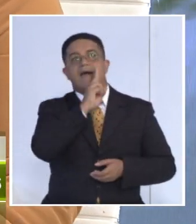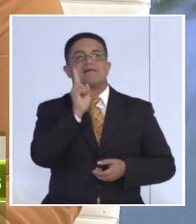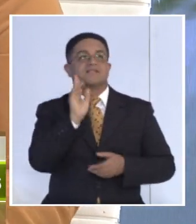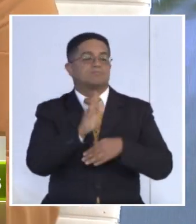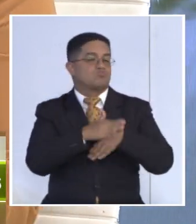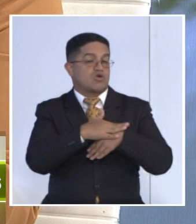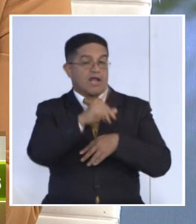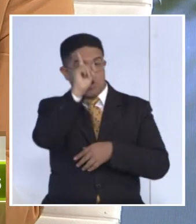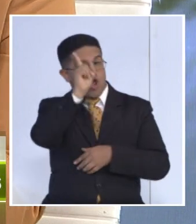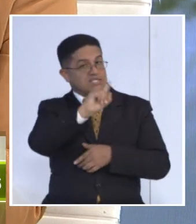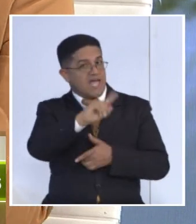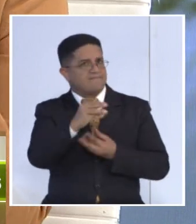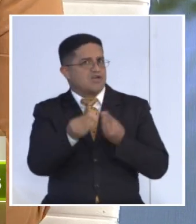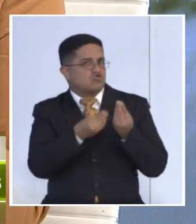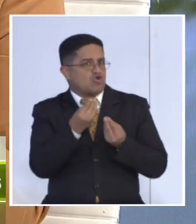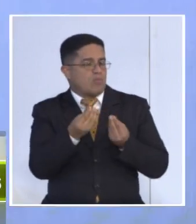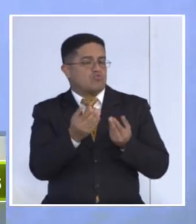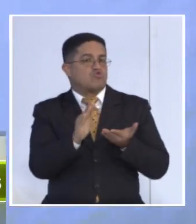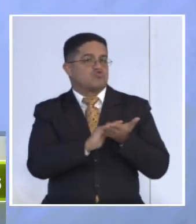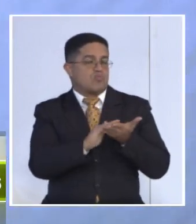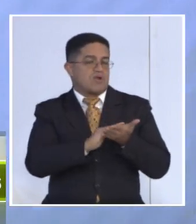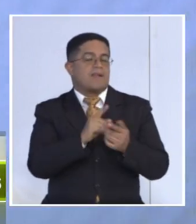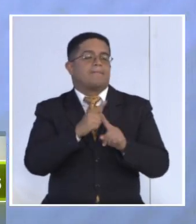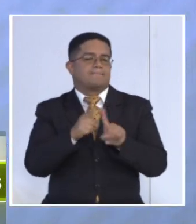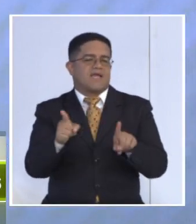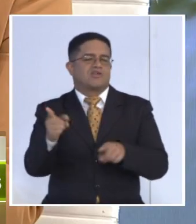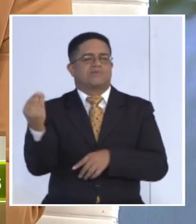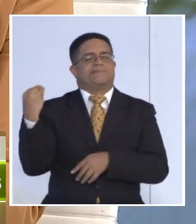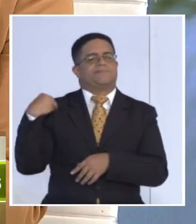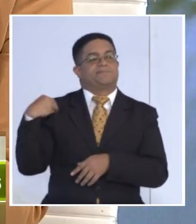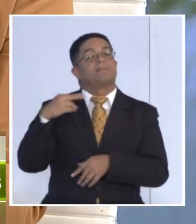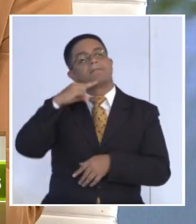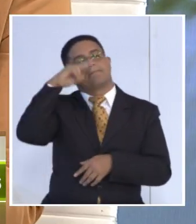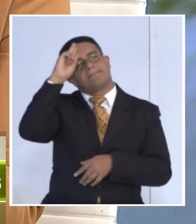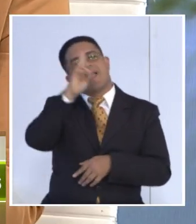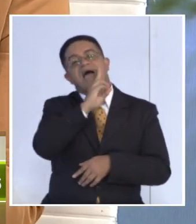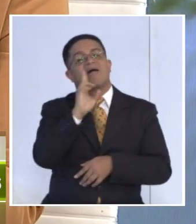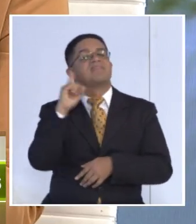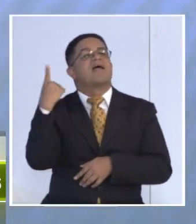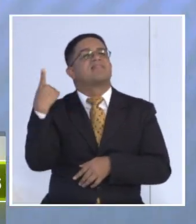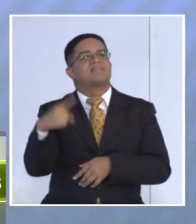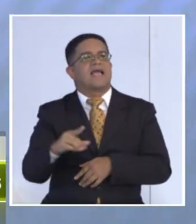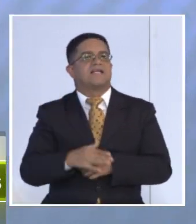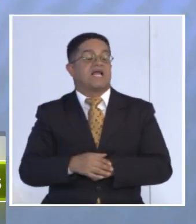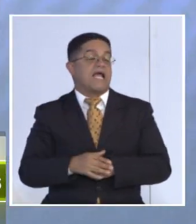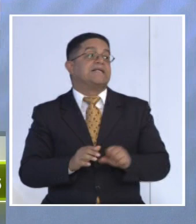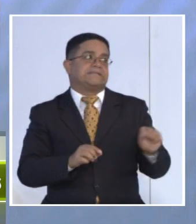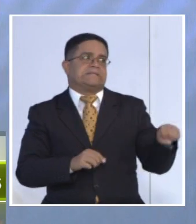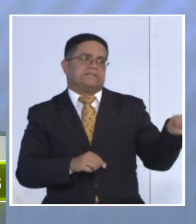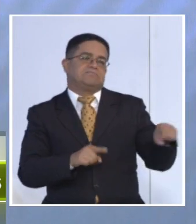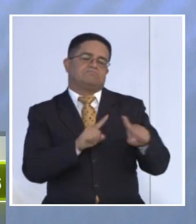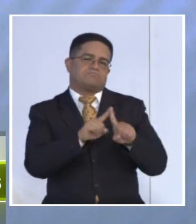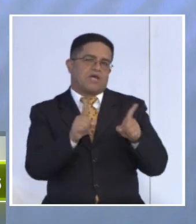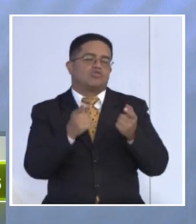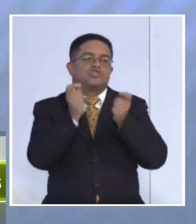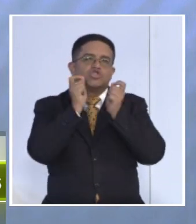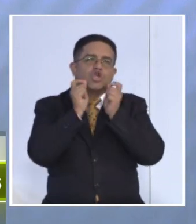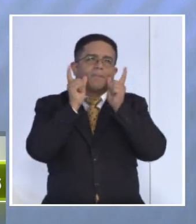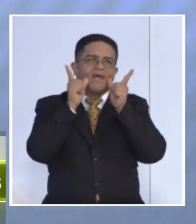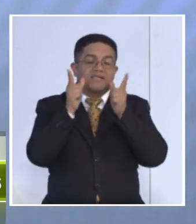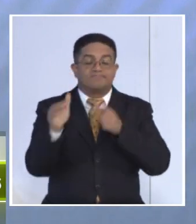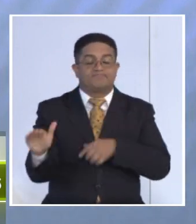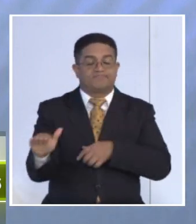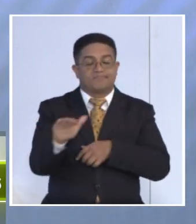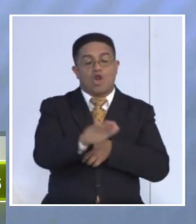saber cómo tratarlo. Sin embargo, nos dice que son padres que ya vienen con este gen marcado. Sí, pero fíjate que puede ser la sorpresa para algunos papás. He tenido niños en la consulta